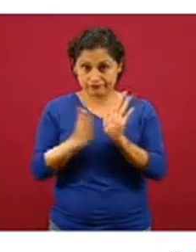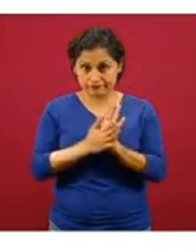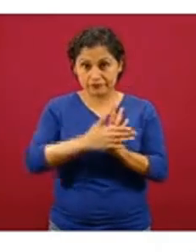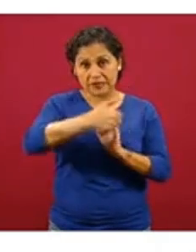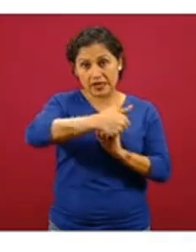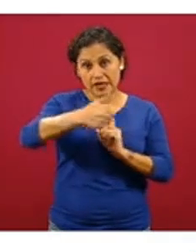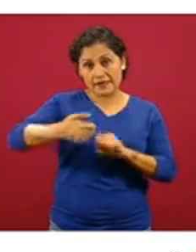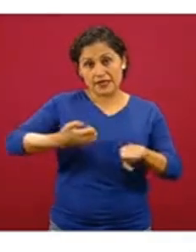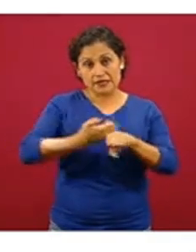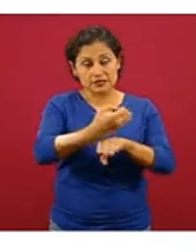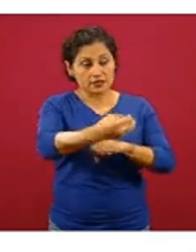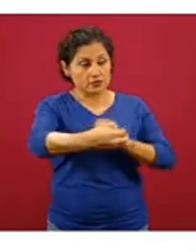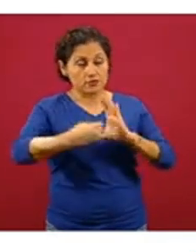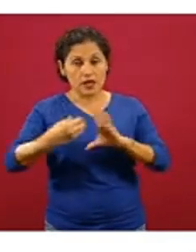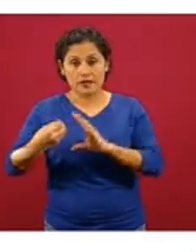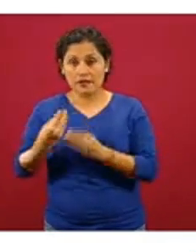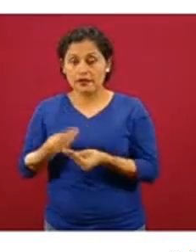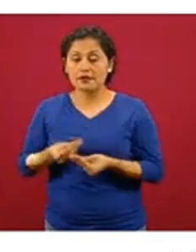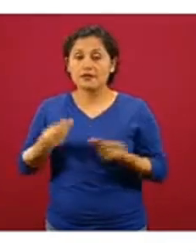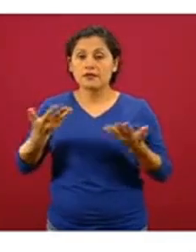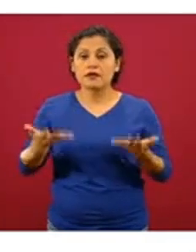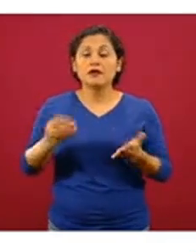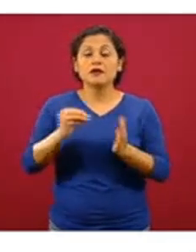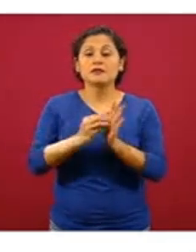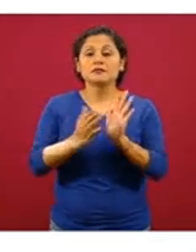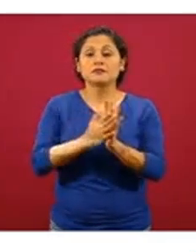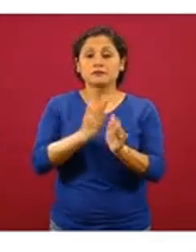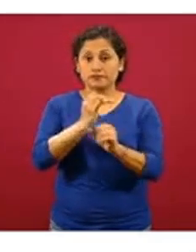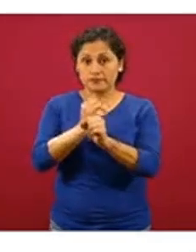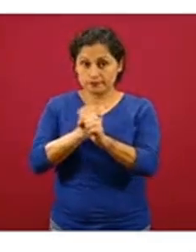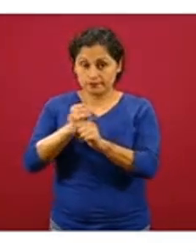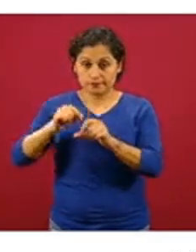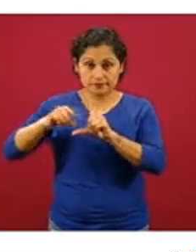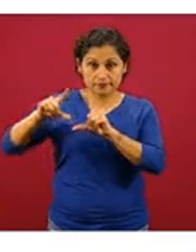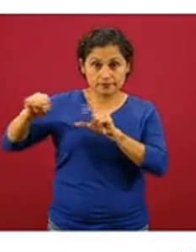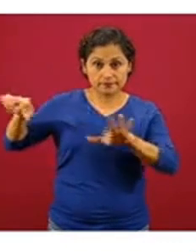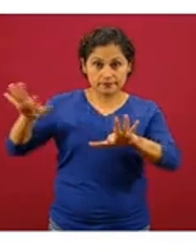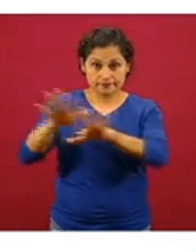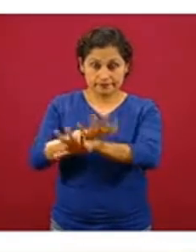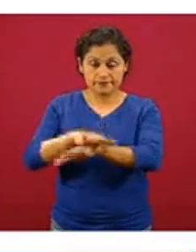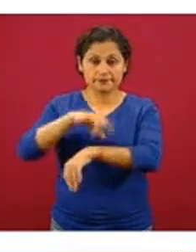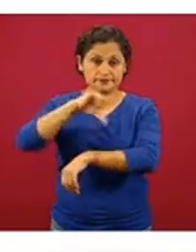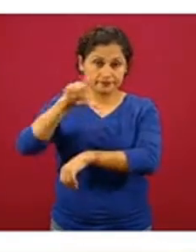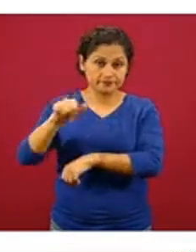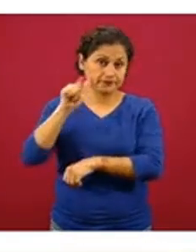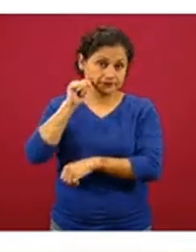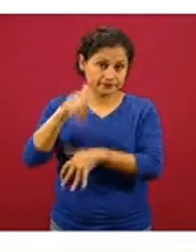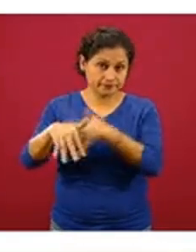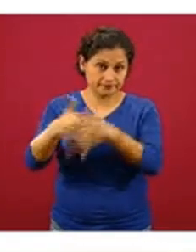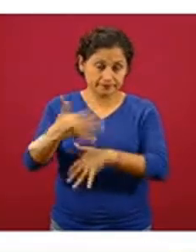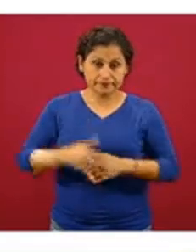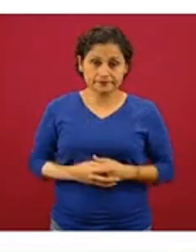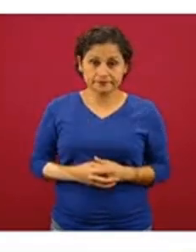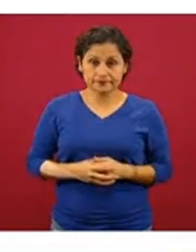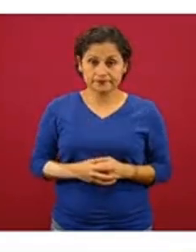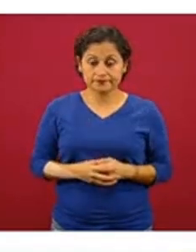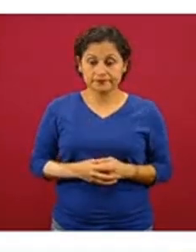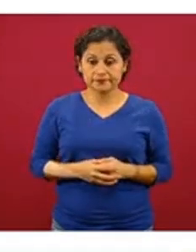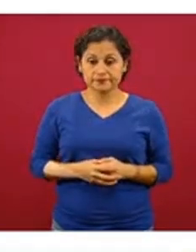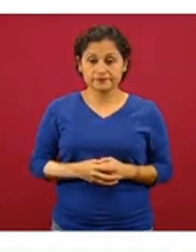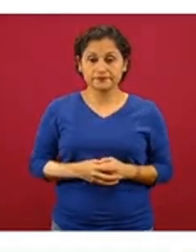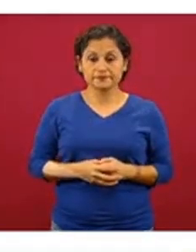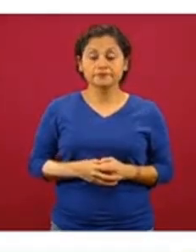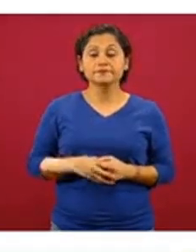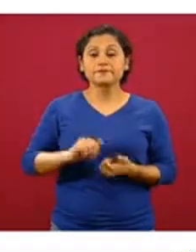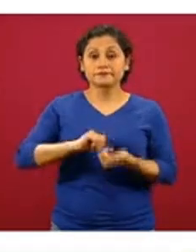y esto se actualizará y aparecerá posteriormente el día 15. La siguiente. Aquí lo vemos por entidad federativa, cómo se